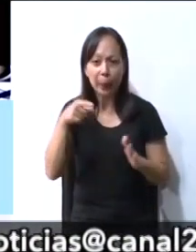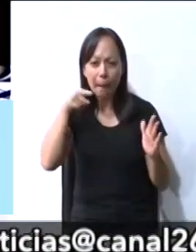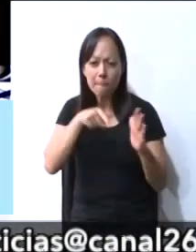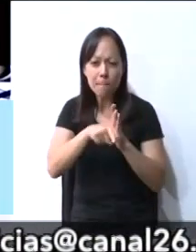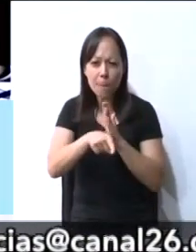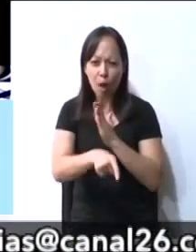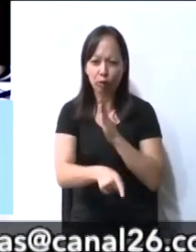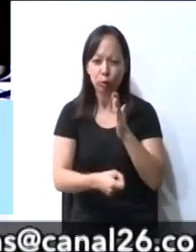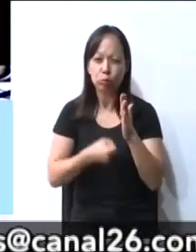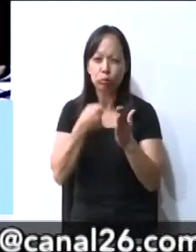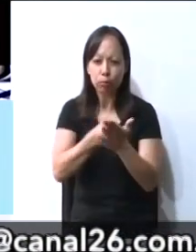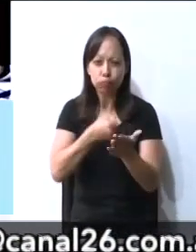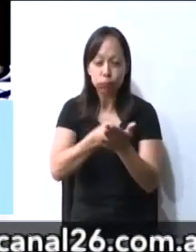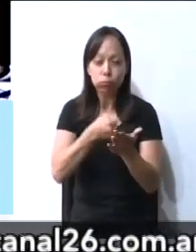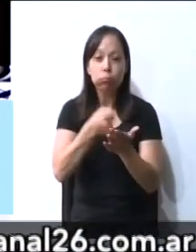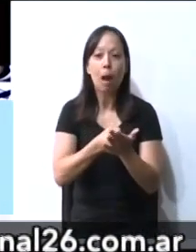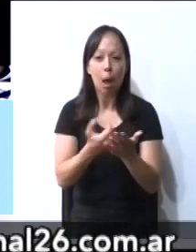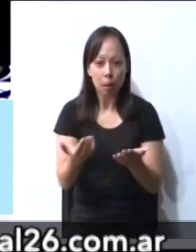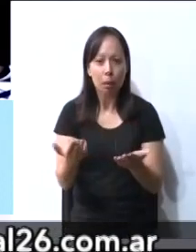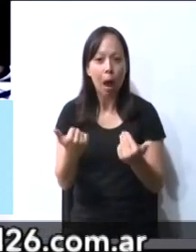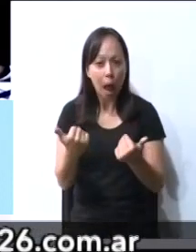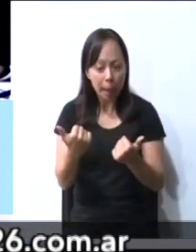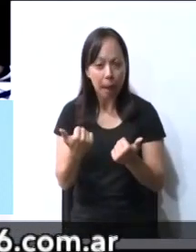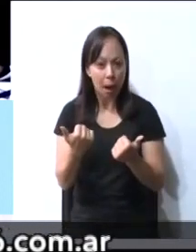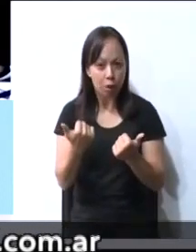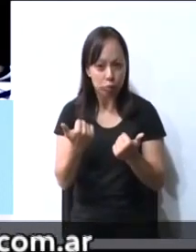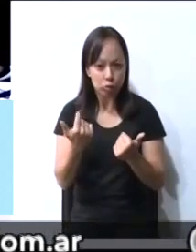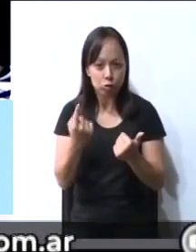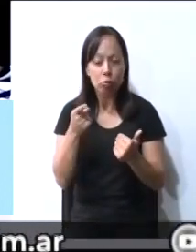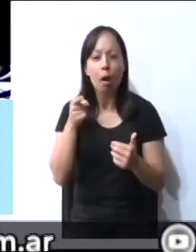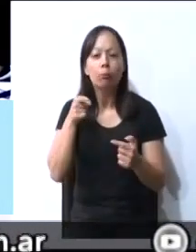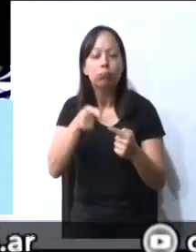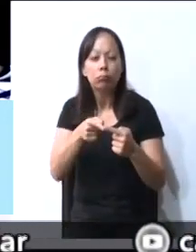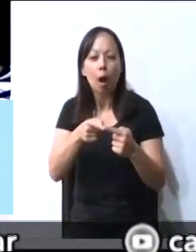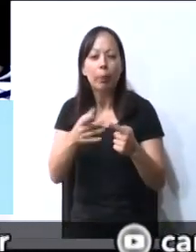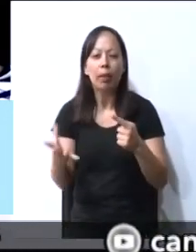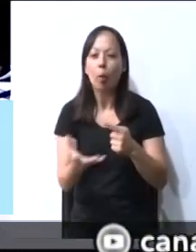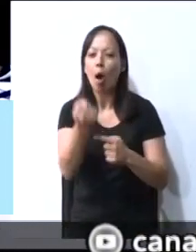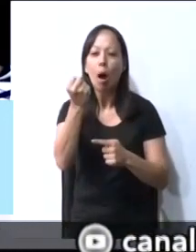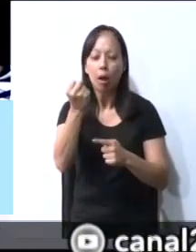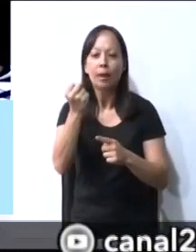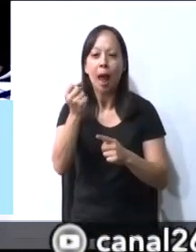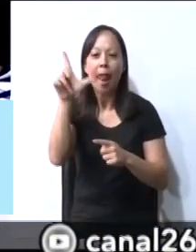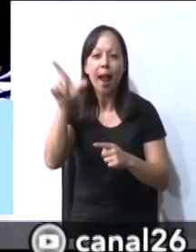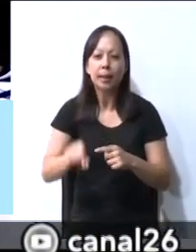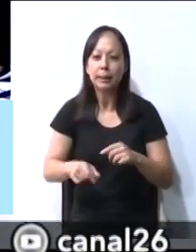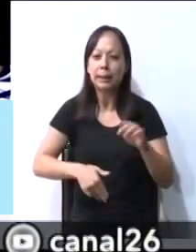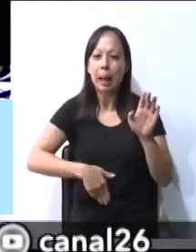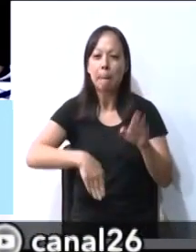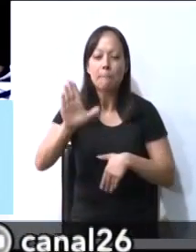que animarnos a encarar la revolución educativa más ambiciosa de la historia de la Argentina.